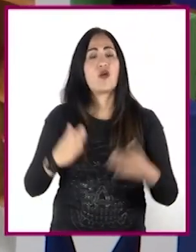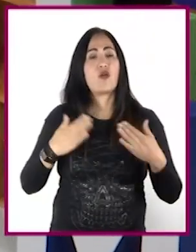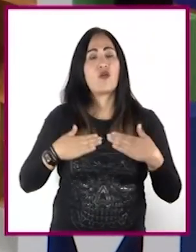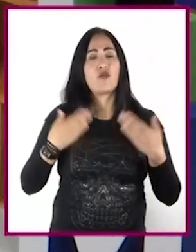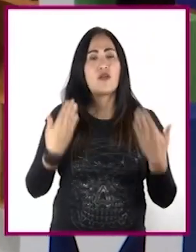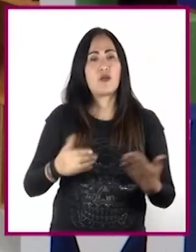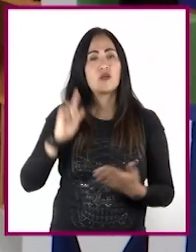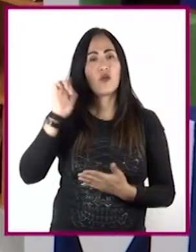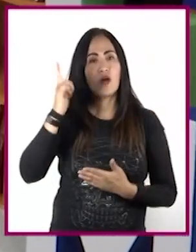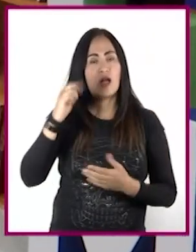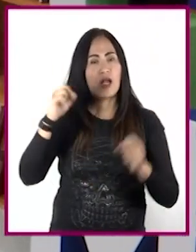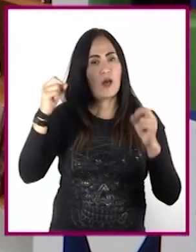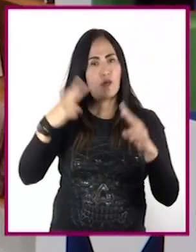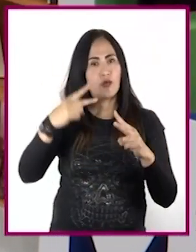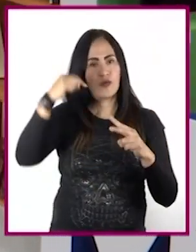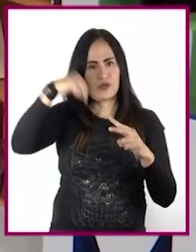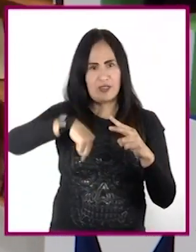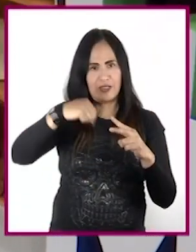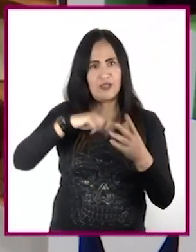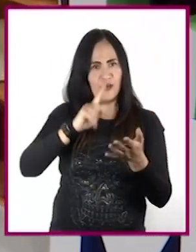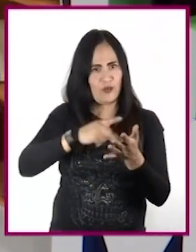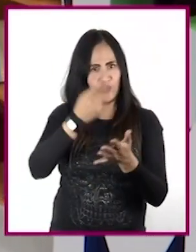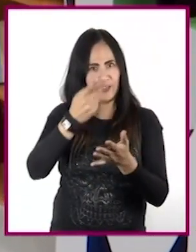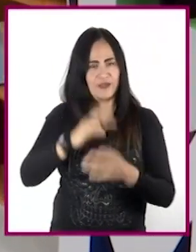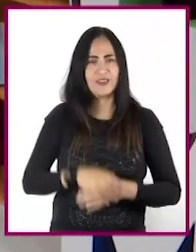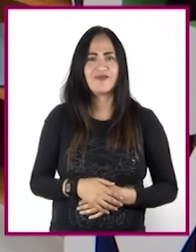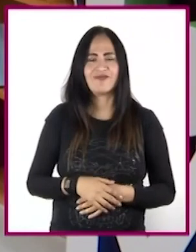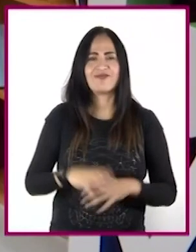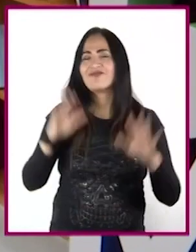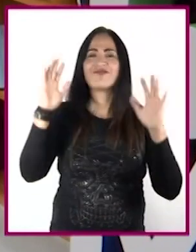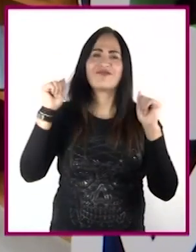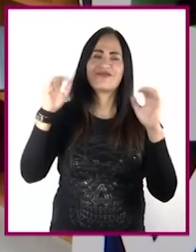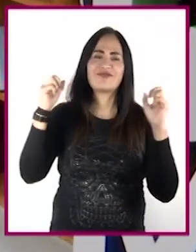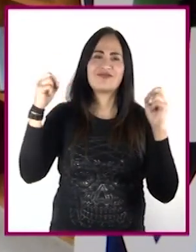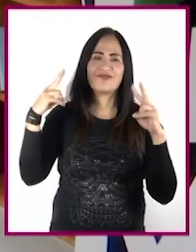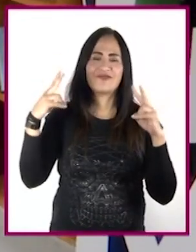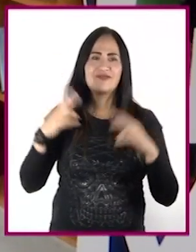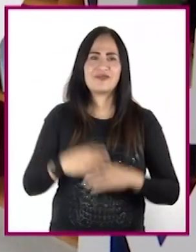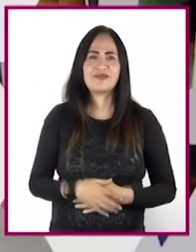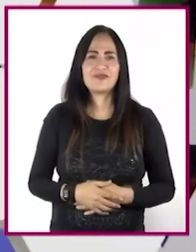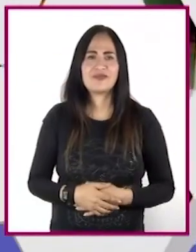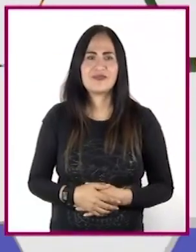muy pronto aquí en Aprende en Casa. Hasta la próxima.